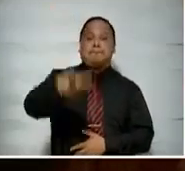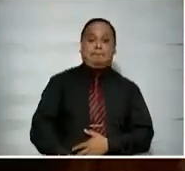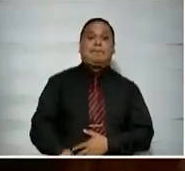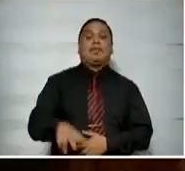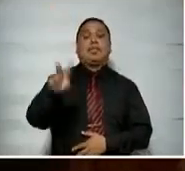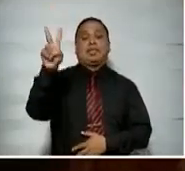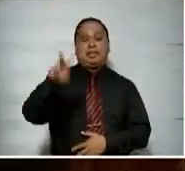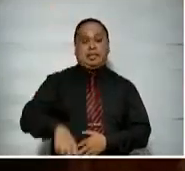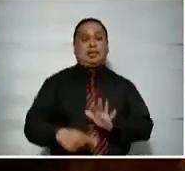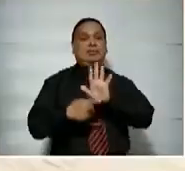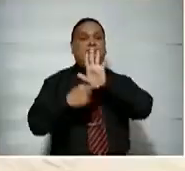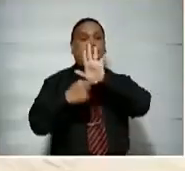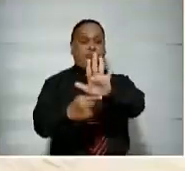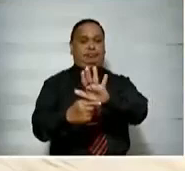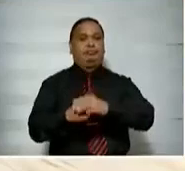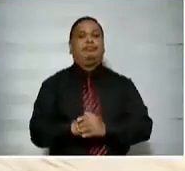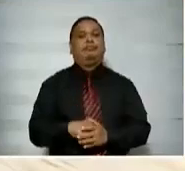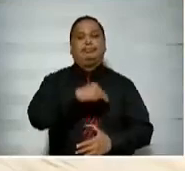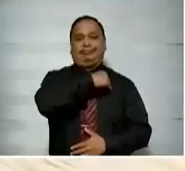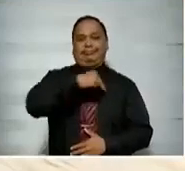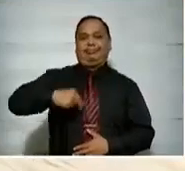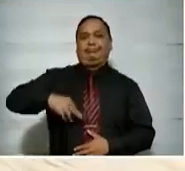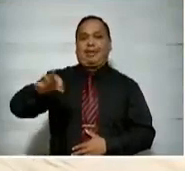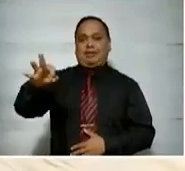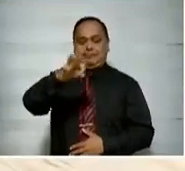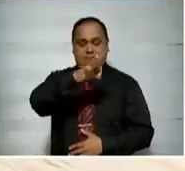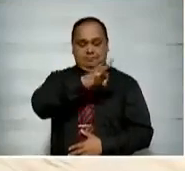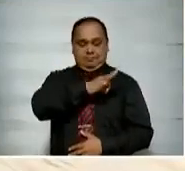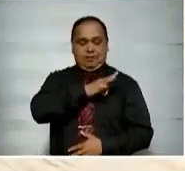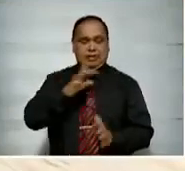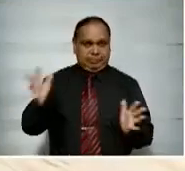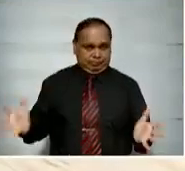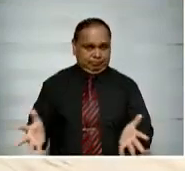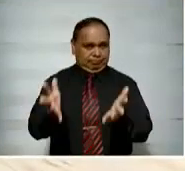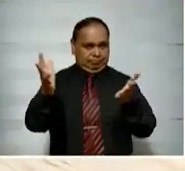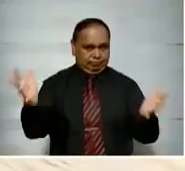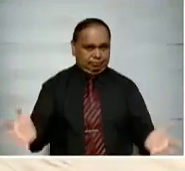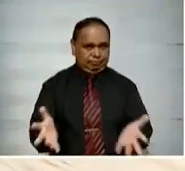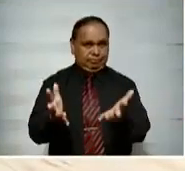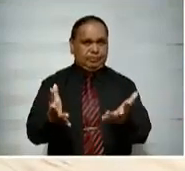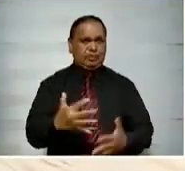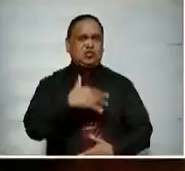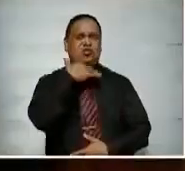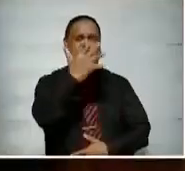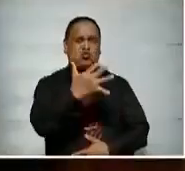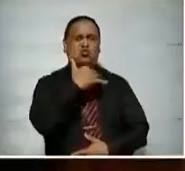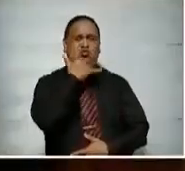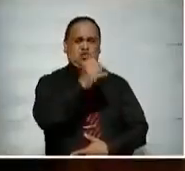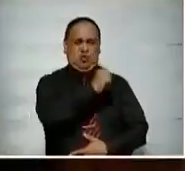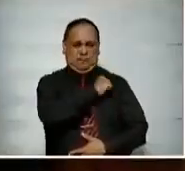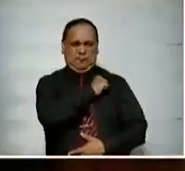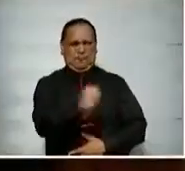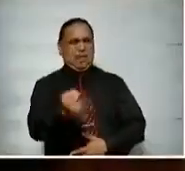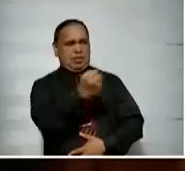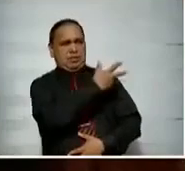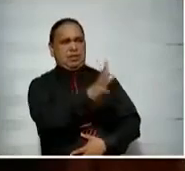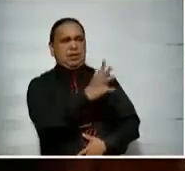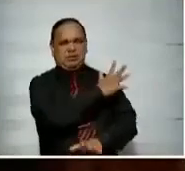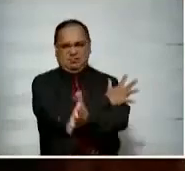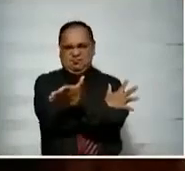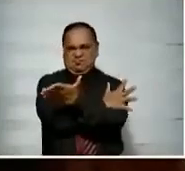Entonces, con esa fe, nosotros, pues, vamos a seguir dando esta lucha de denunciar a los corruptos, y al que se quiera pasar de listo,